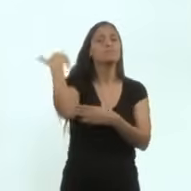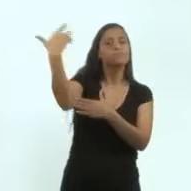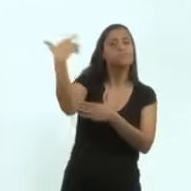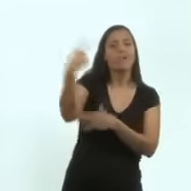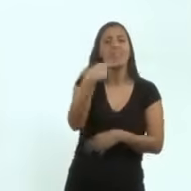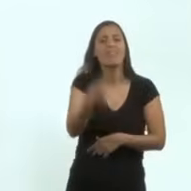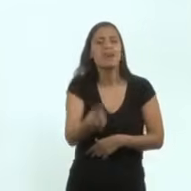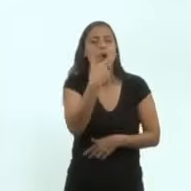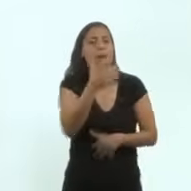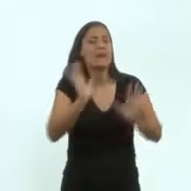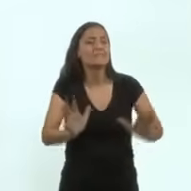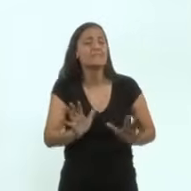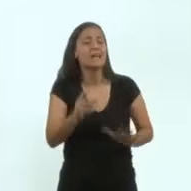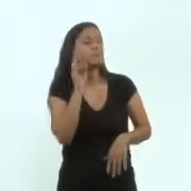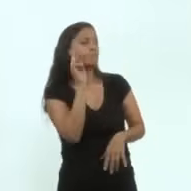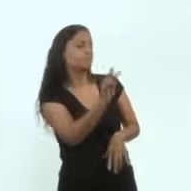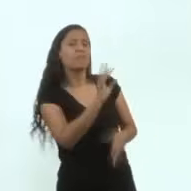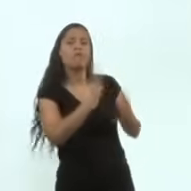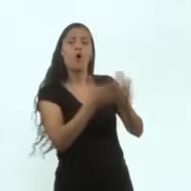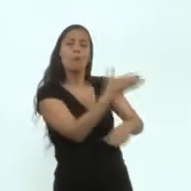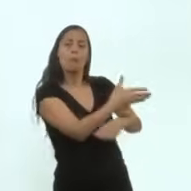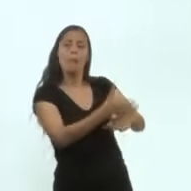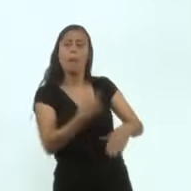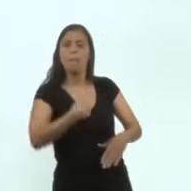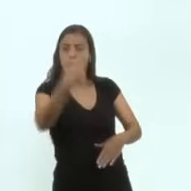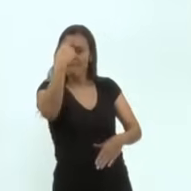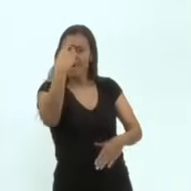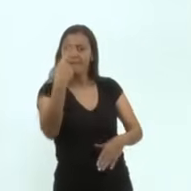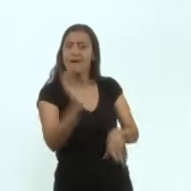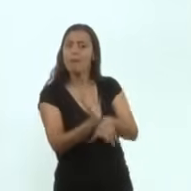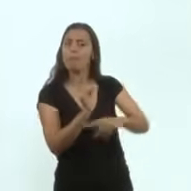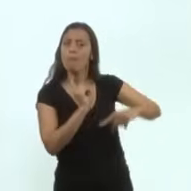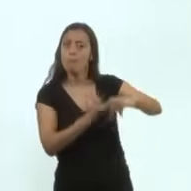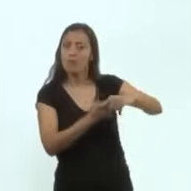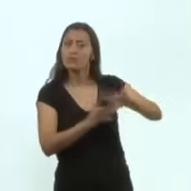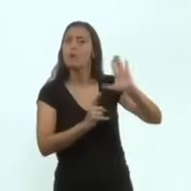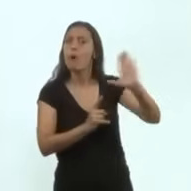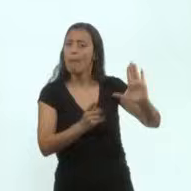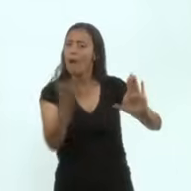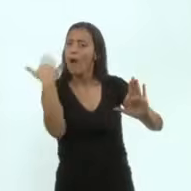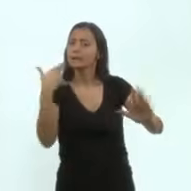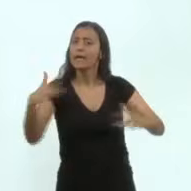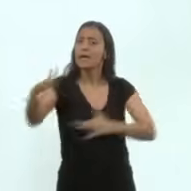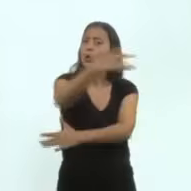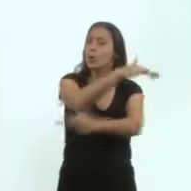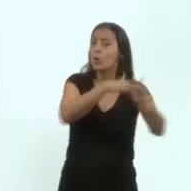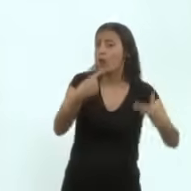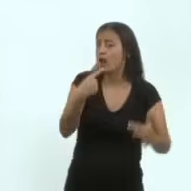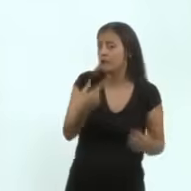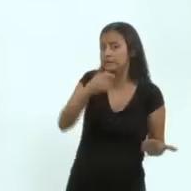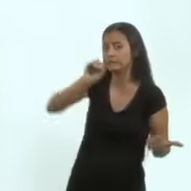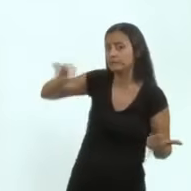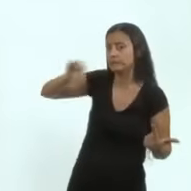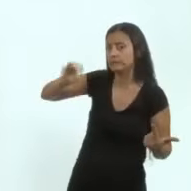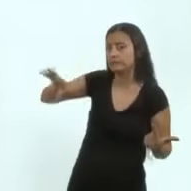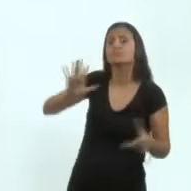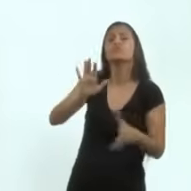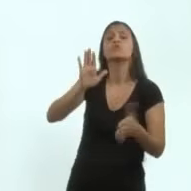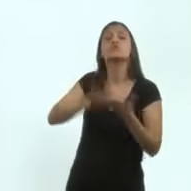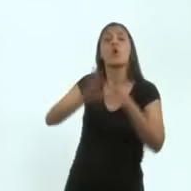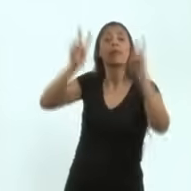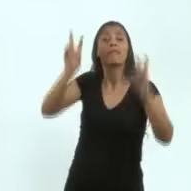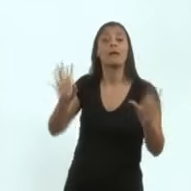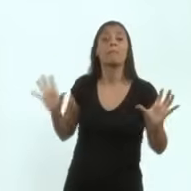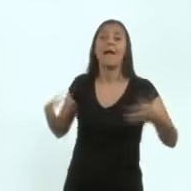alago como un elogio recién Usted dijo un elogio pero en realidad se escucharon muchas críticas no al rumbo económico pero sí a la conformación de